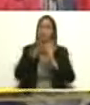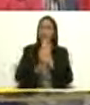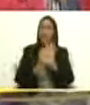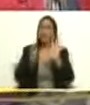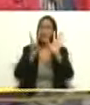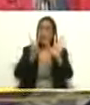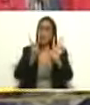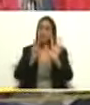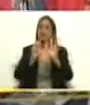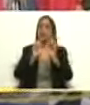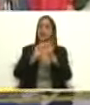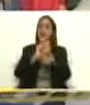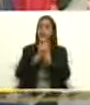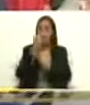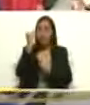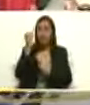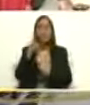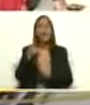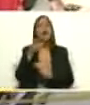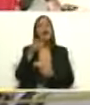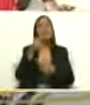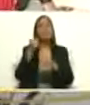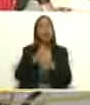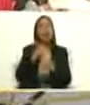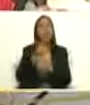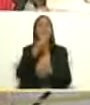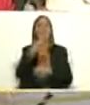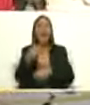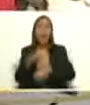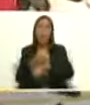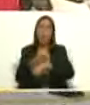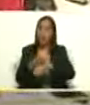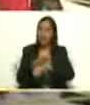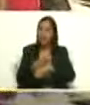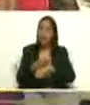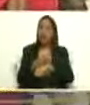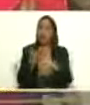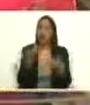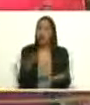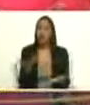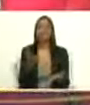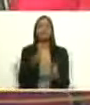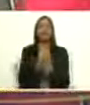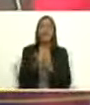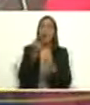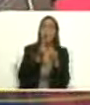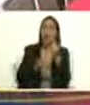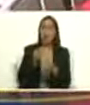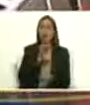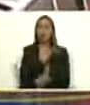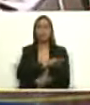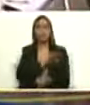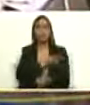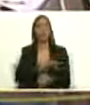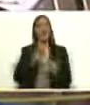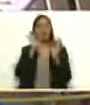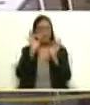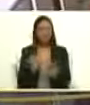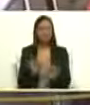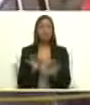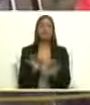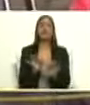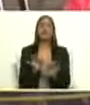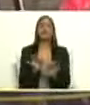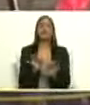gobierno con el propósito de fortalecer el nuevo modelo económico social así como también garantizar la paz la